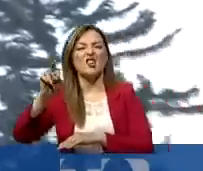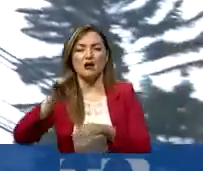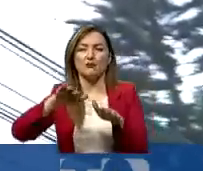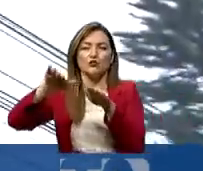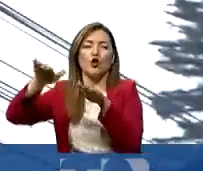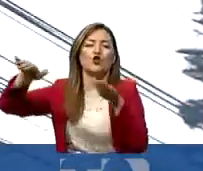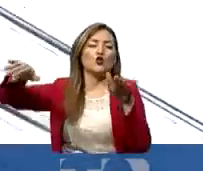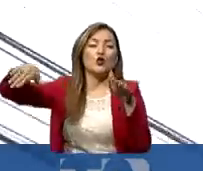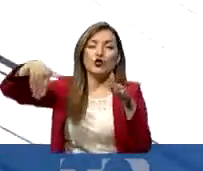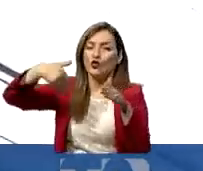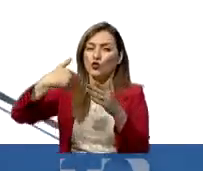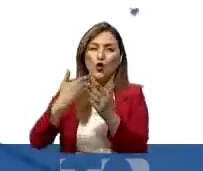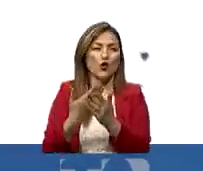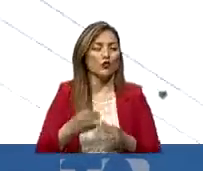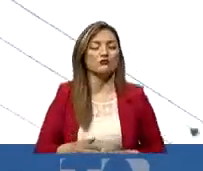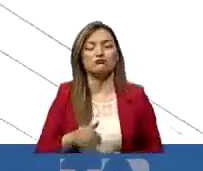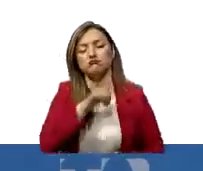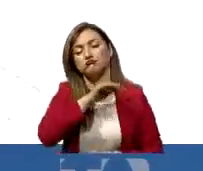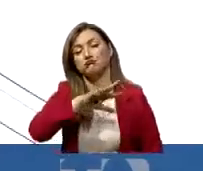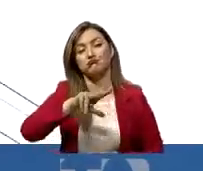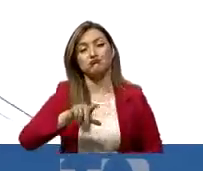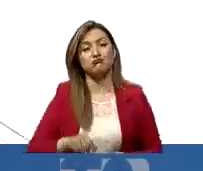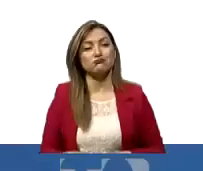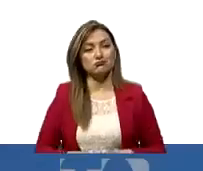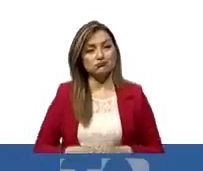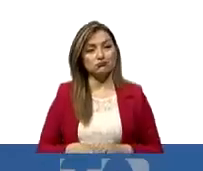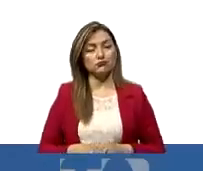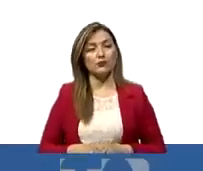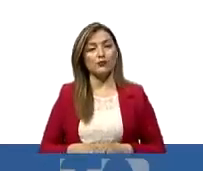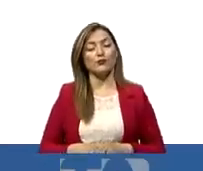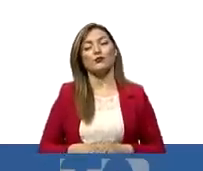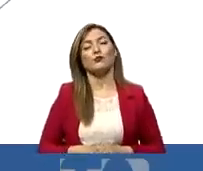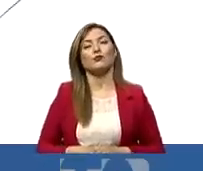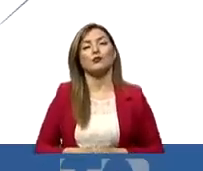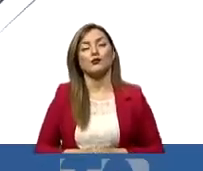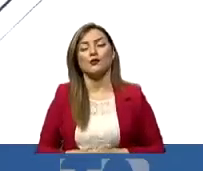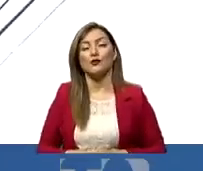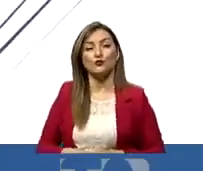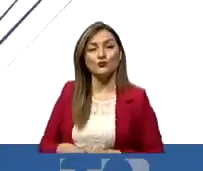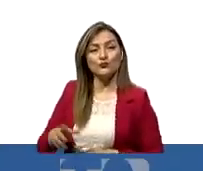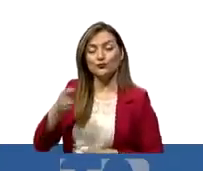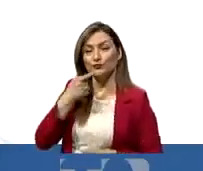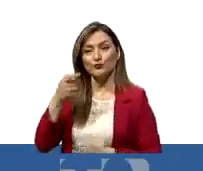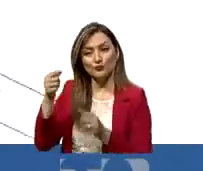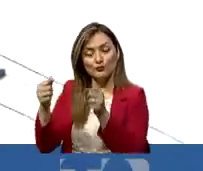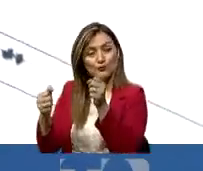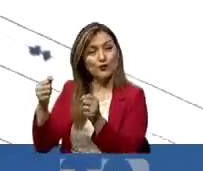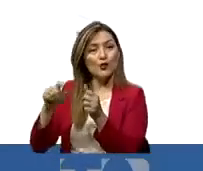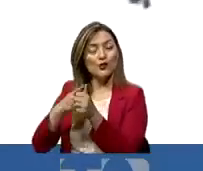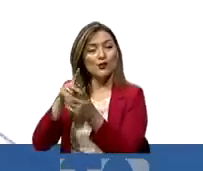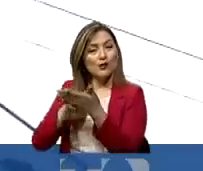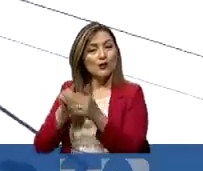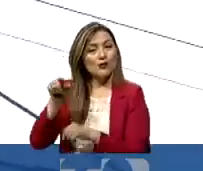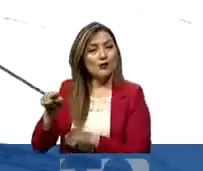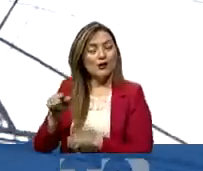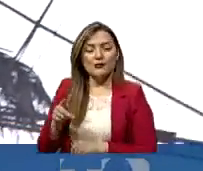el Pinar Alto el que hemos sido objeto de la delincuencia. Silvana, tú me contabas fuera de cámaras que este vehículo no es la primera vez